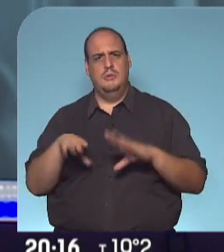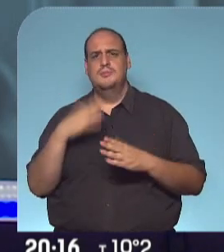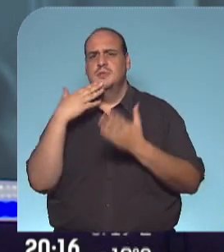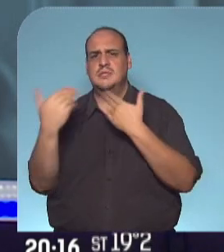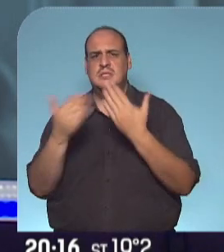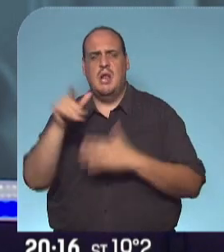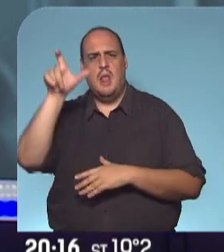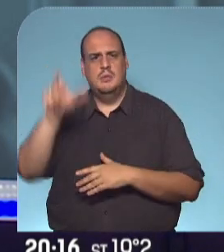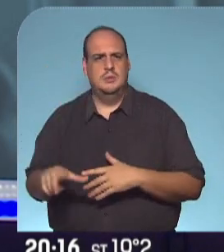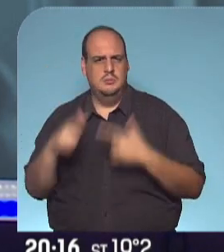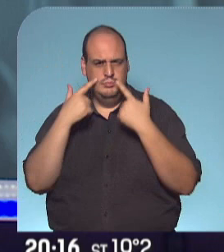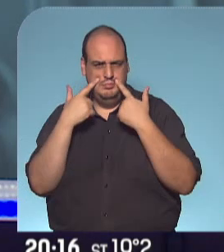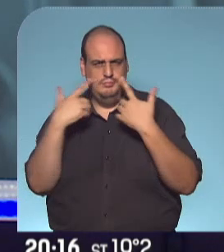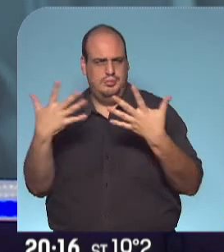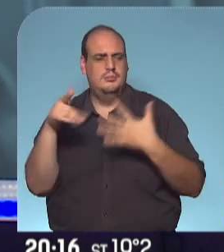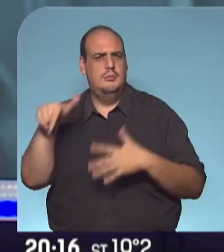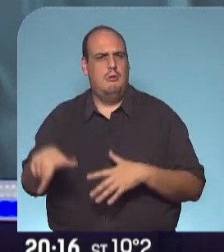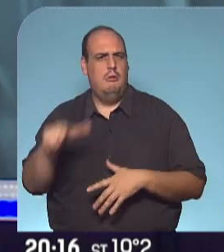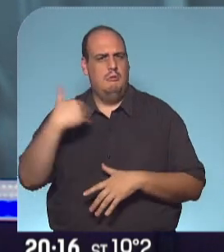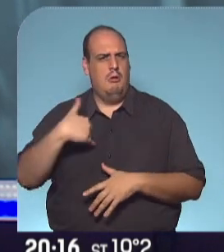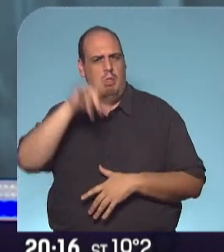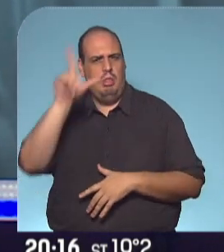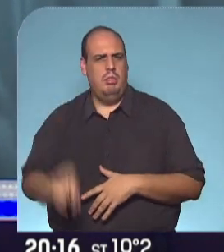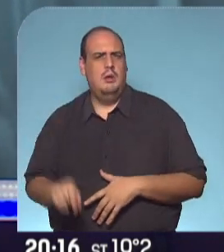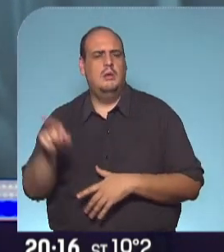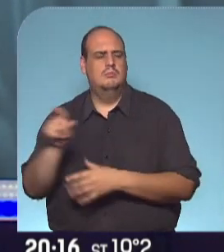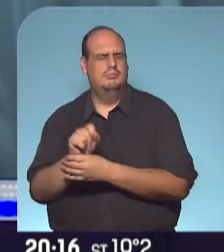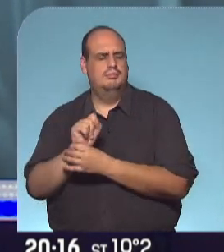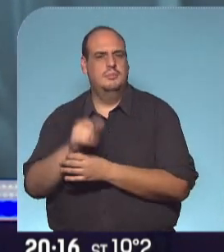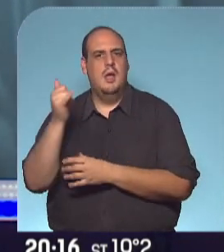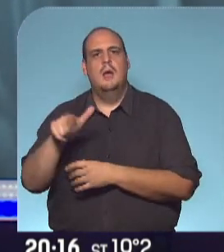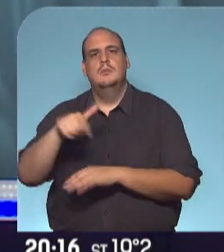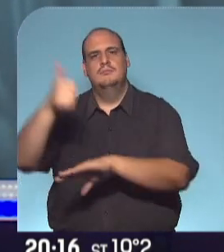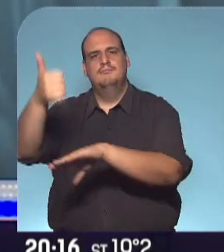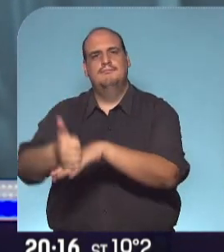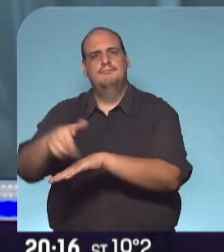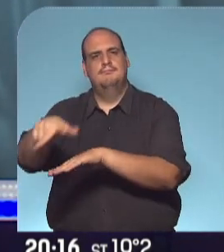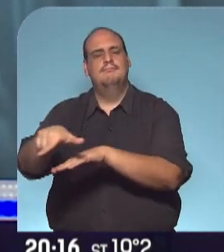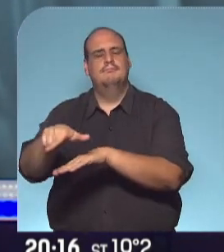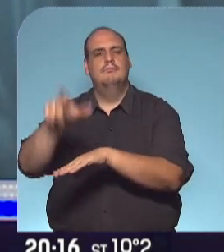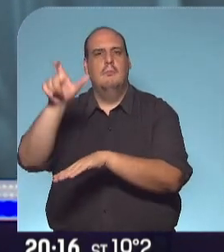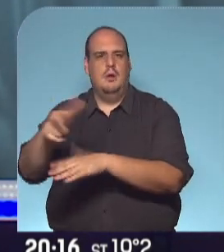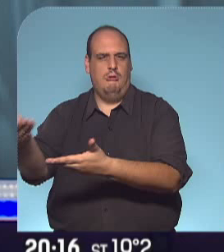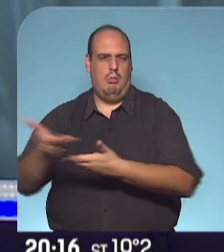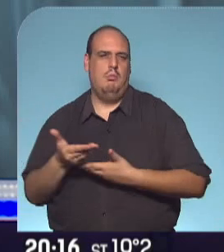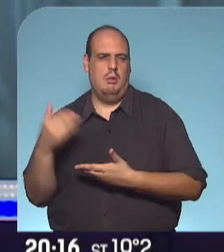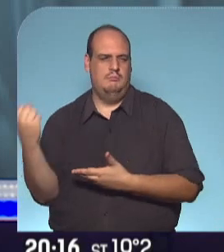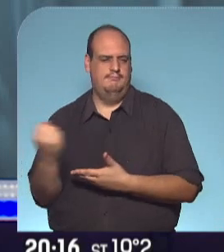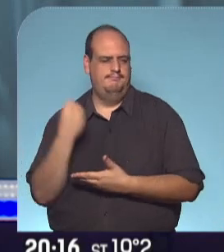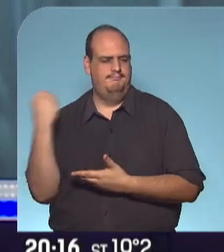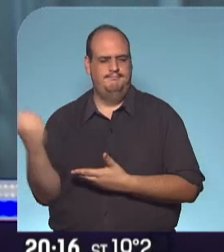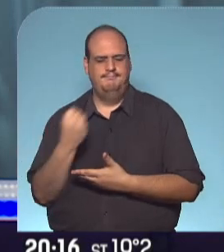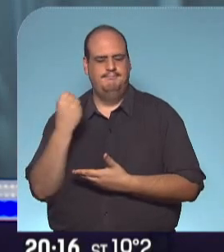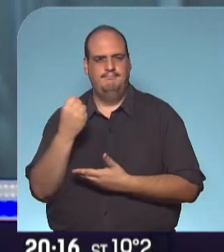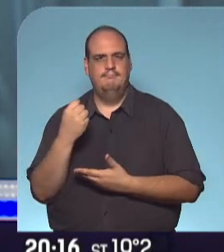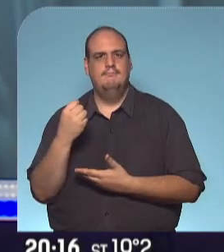charla con una de las personalidades más importantes hoy que tiene la República Argentina. Vamos a ir a nuestro móvil, que tiene también un gran invitado, un invitado de